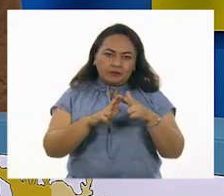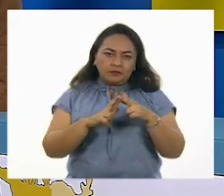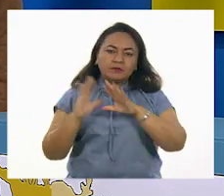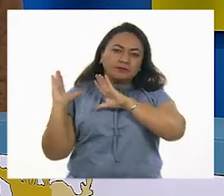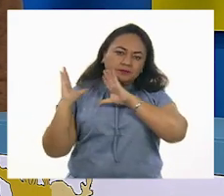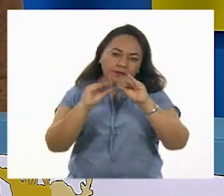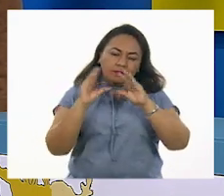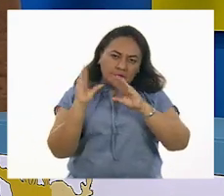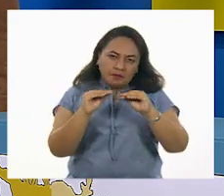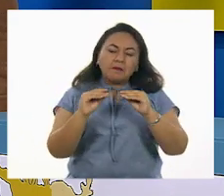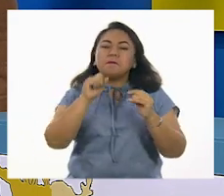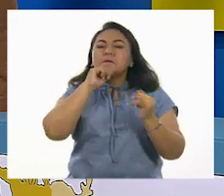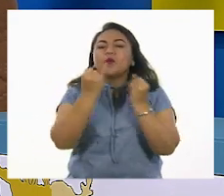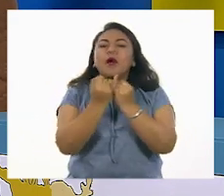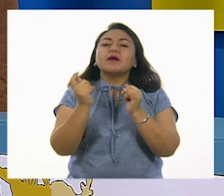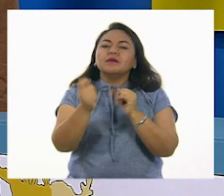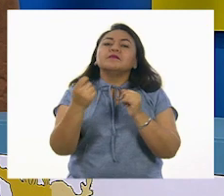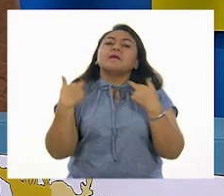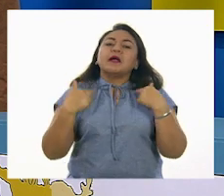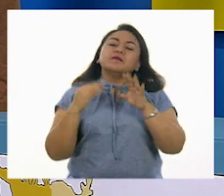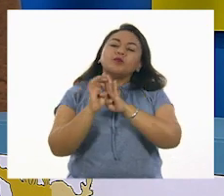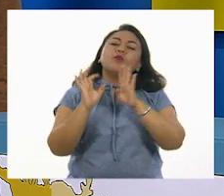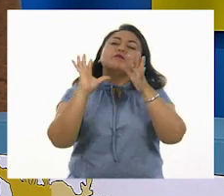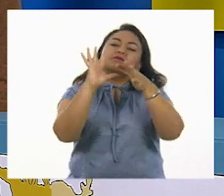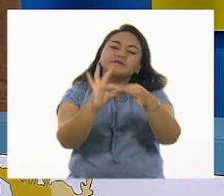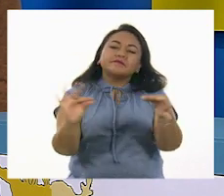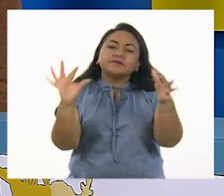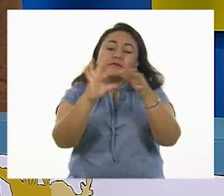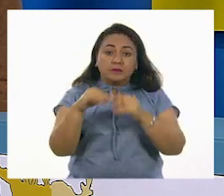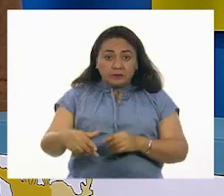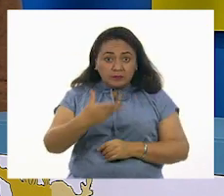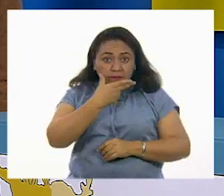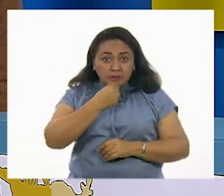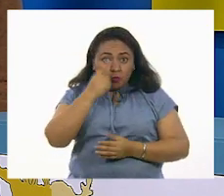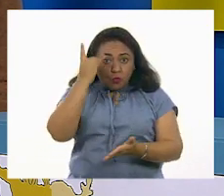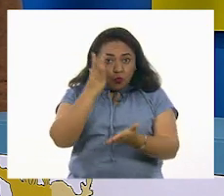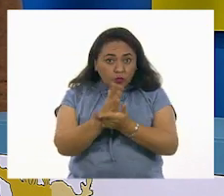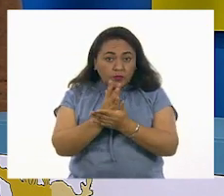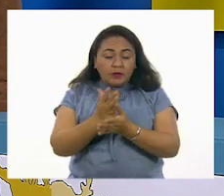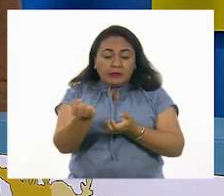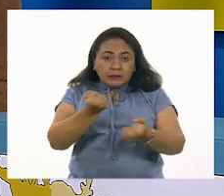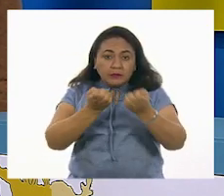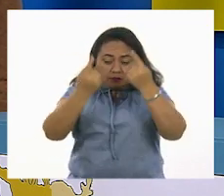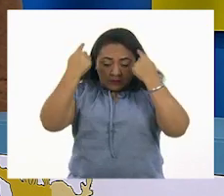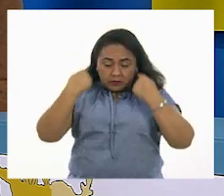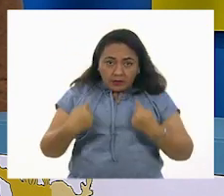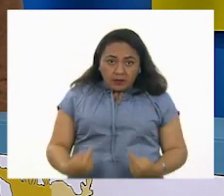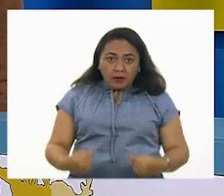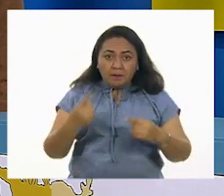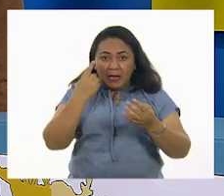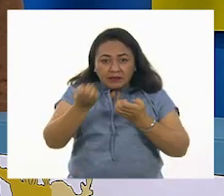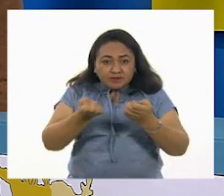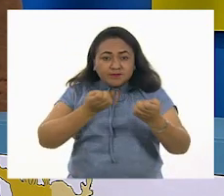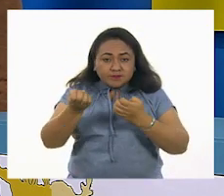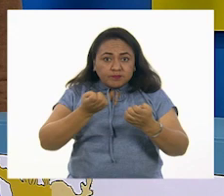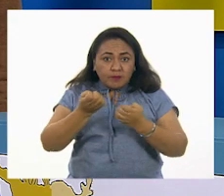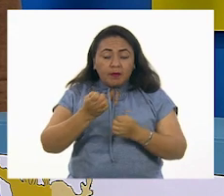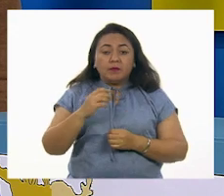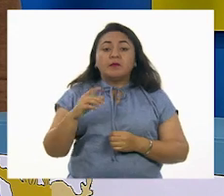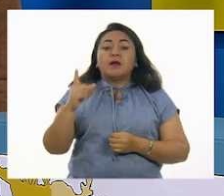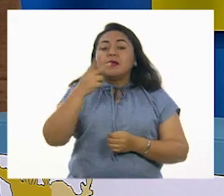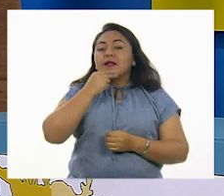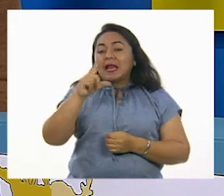imparten, además de lo que te explican. Alejandro no solo recibió entrenamiento físico de Leónidas, sino que este, como